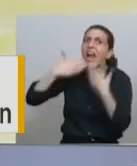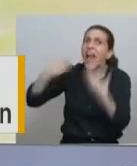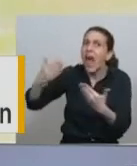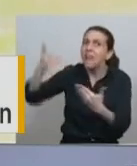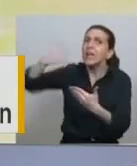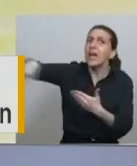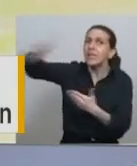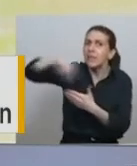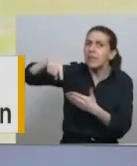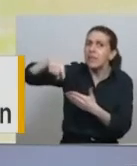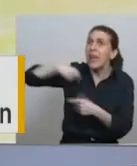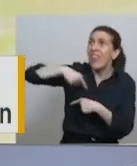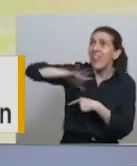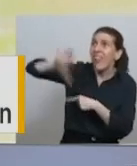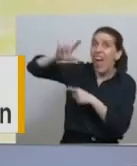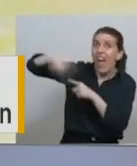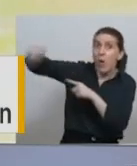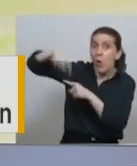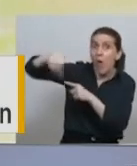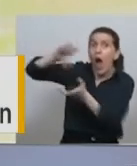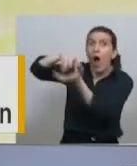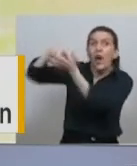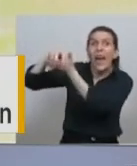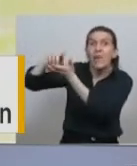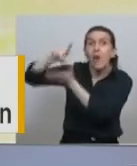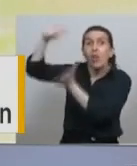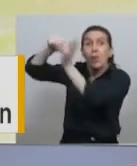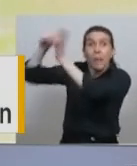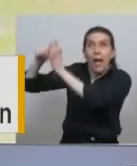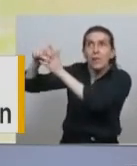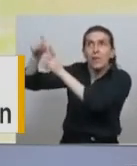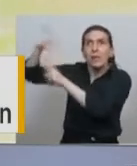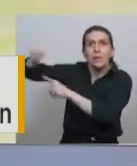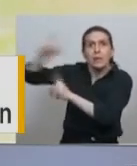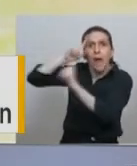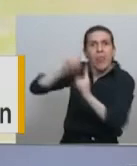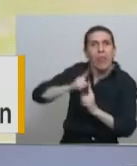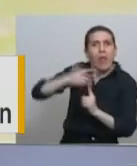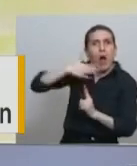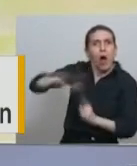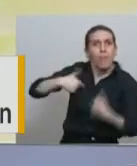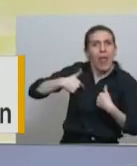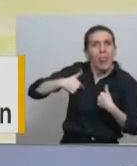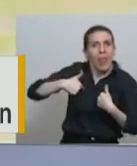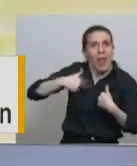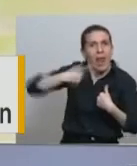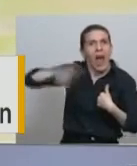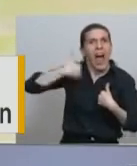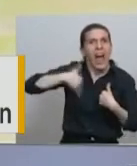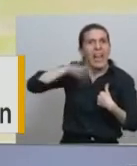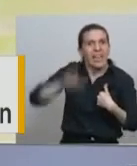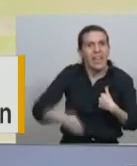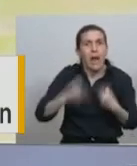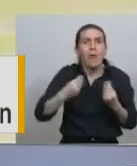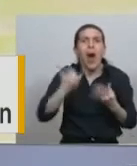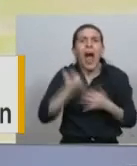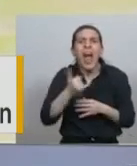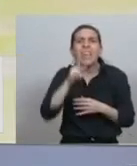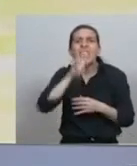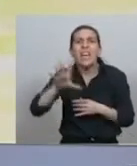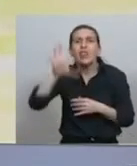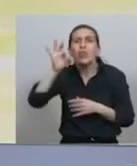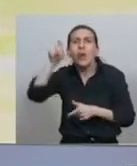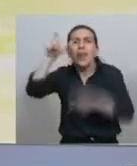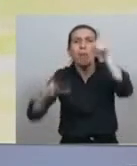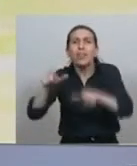acuerdo. En el breve escrito se manifestaron conformes y aseguraron que se llegó a un buen resultado para todos los participantes y